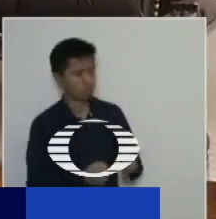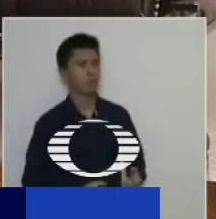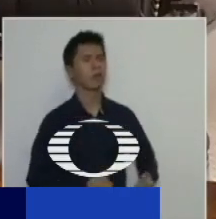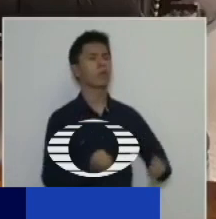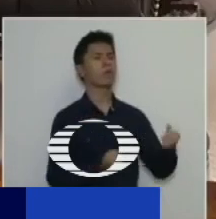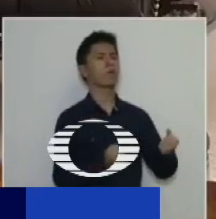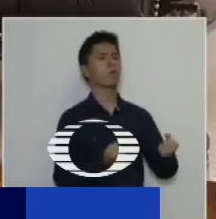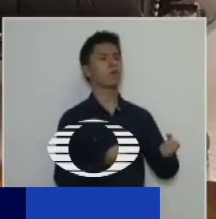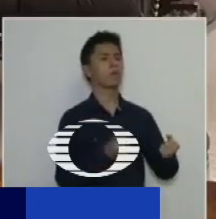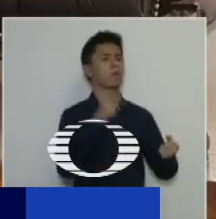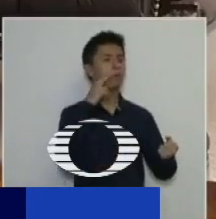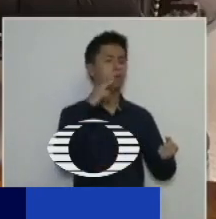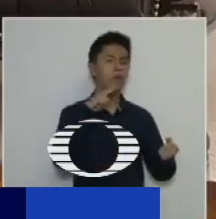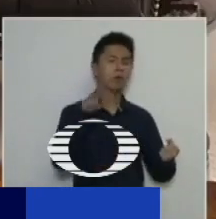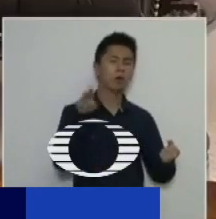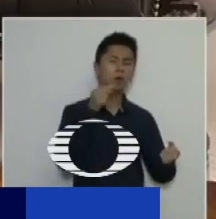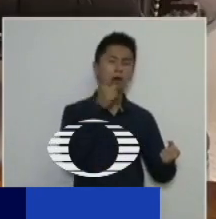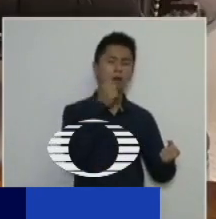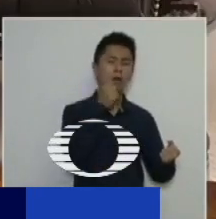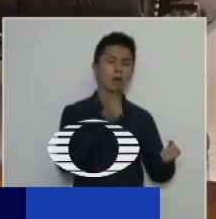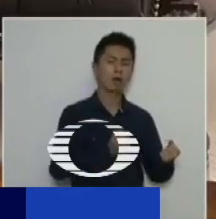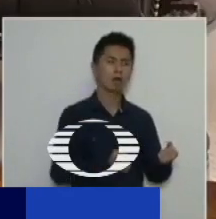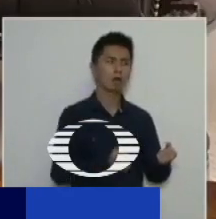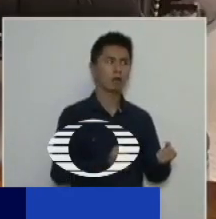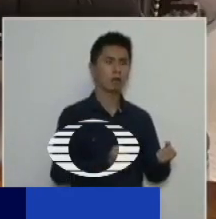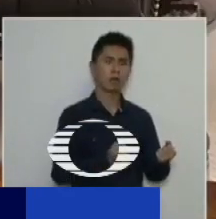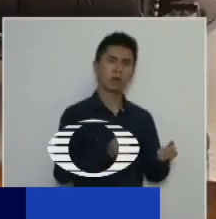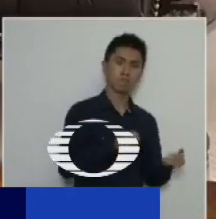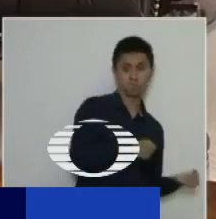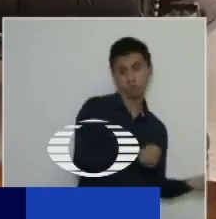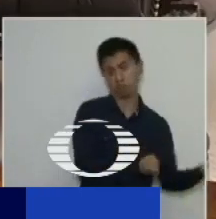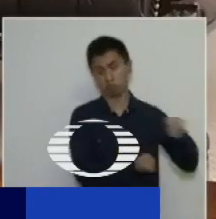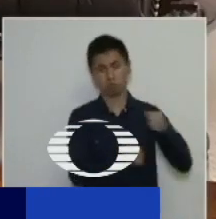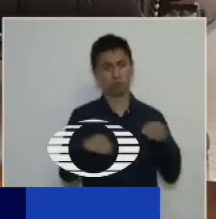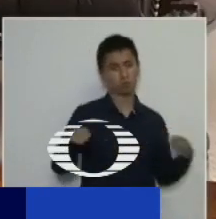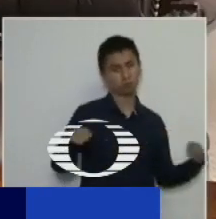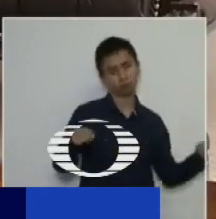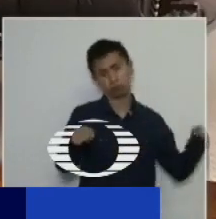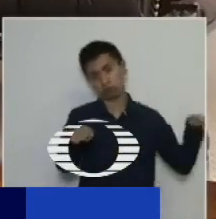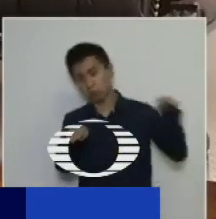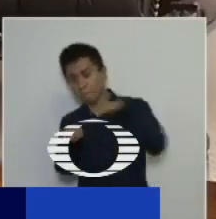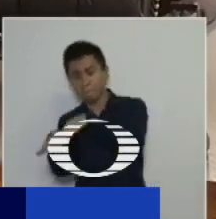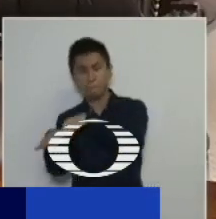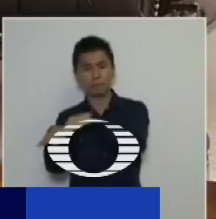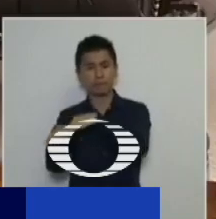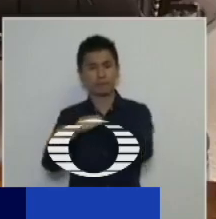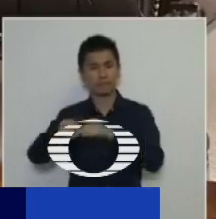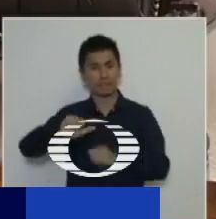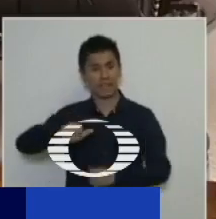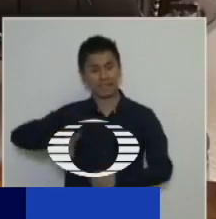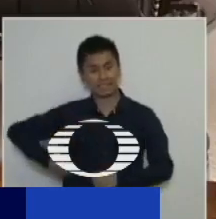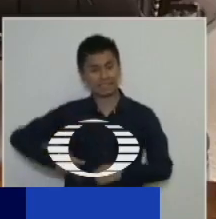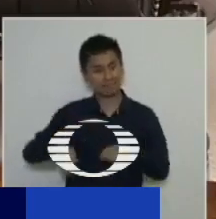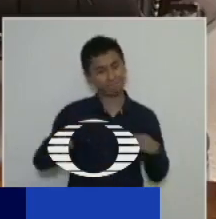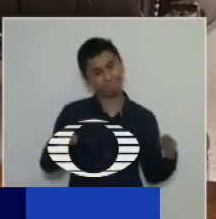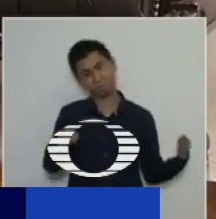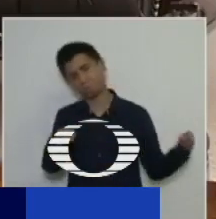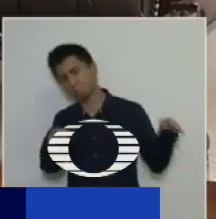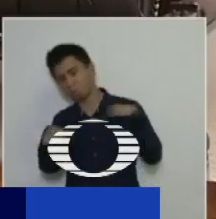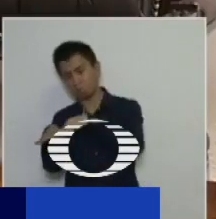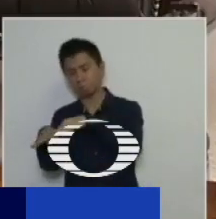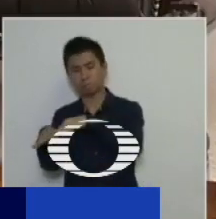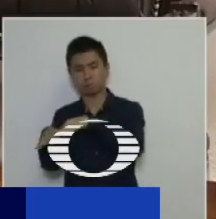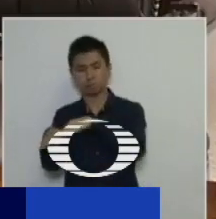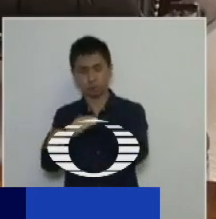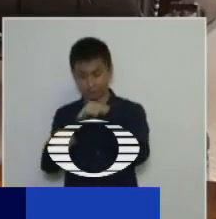los elementos de la policía estatal embiste en un primer momento a esta patrulla de la policía estatal esta unidad está